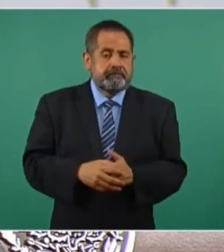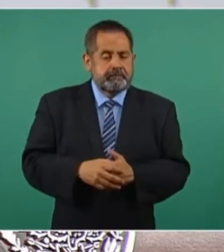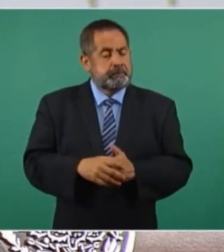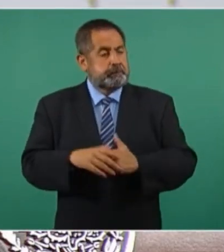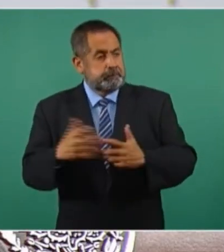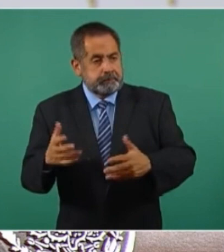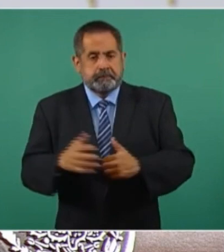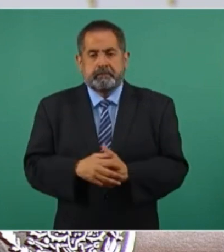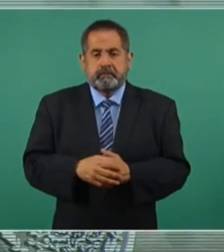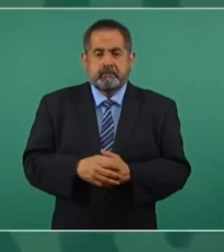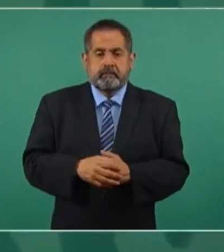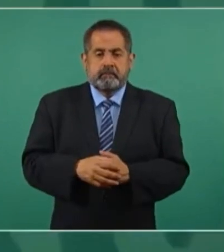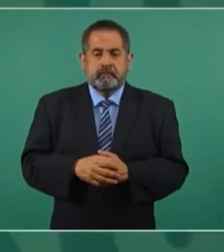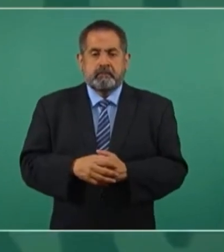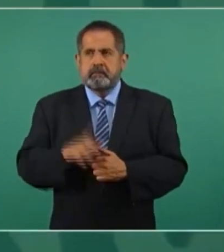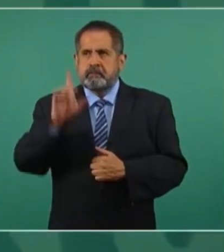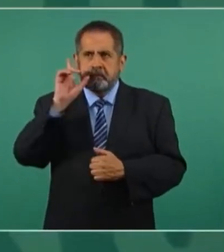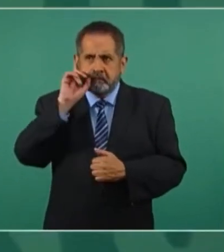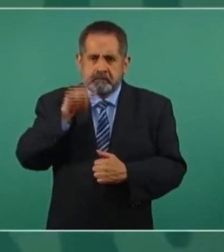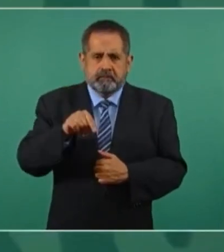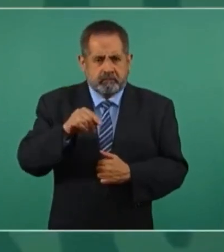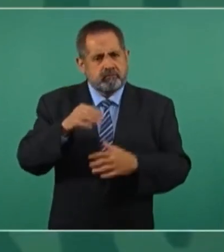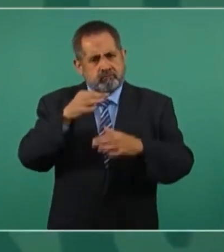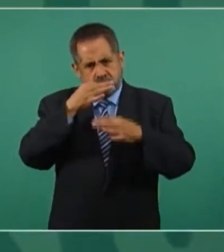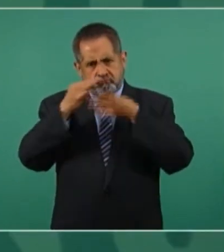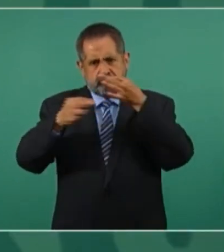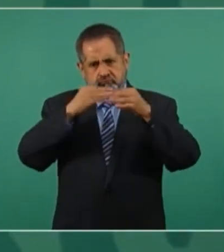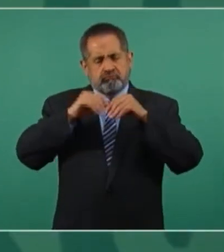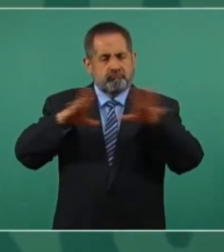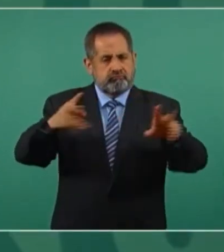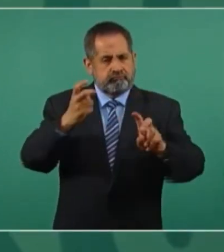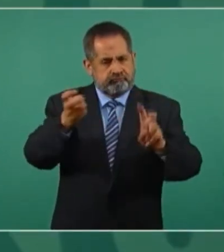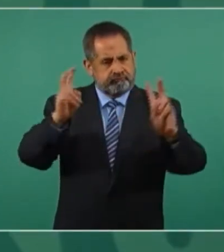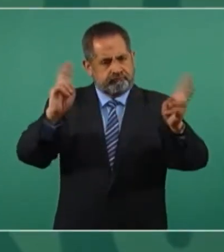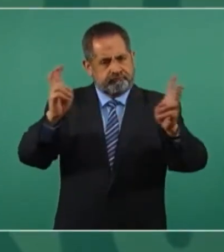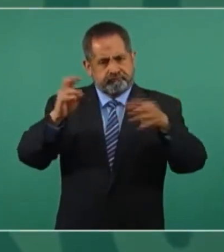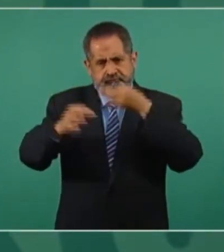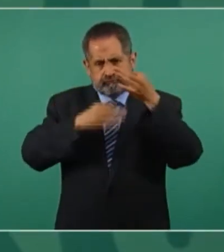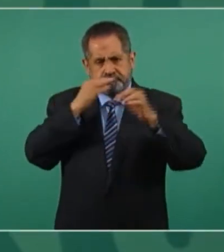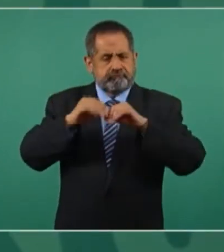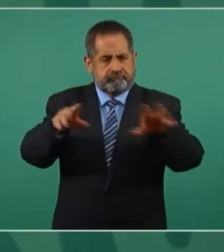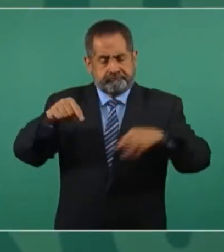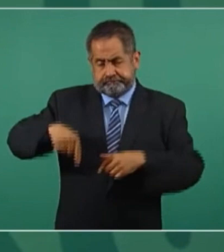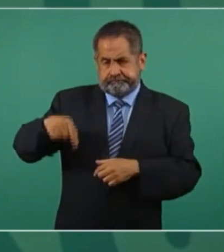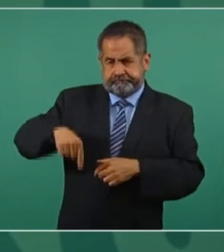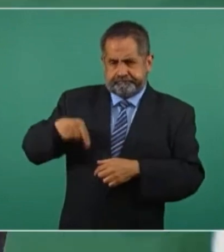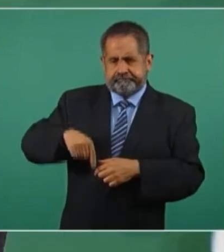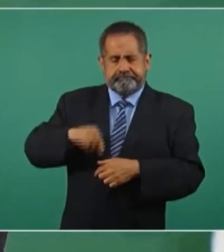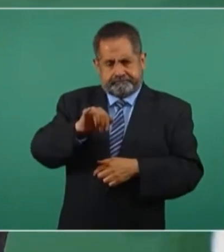Vamos mañana a informar sobre eso aquí,